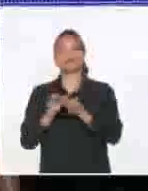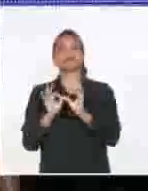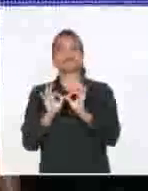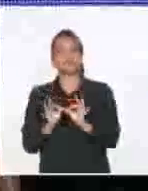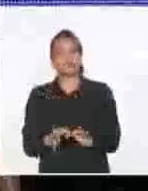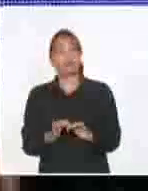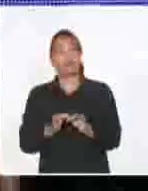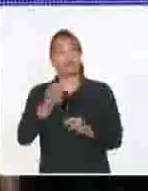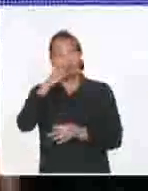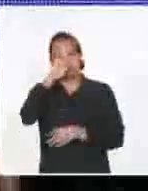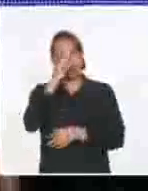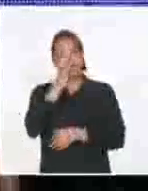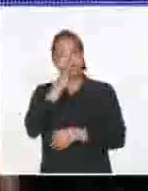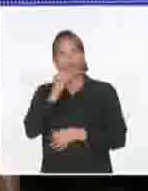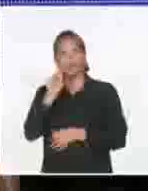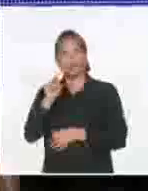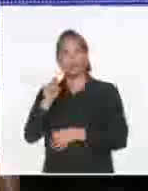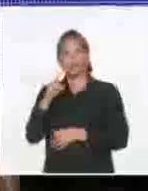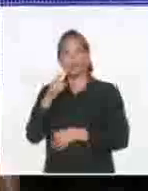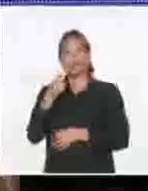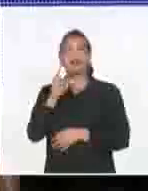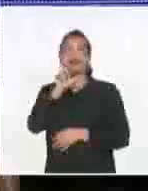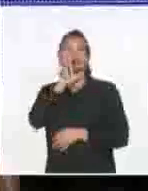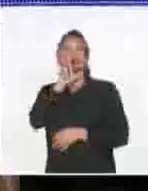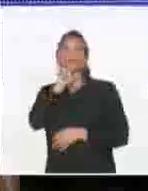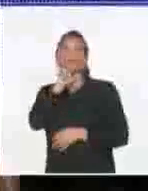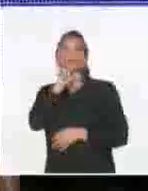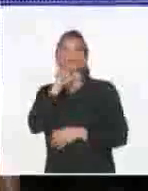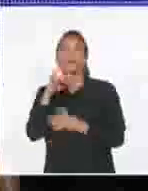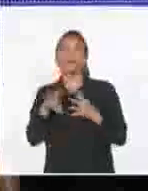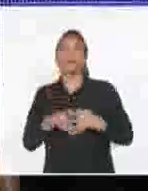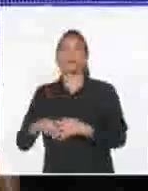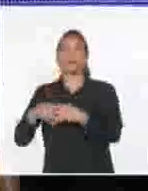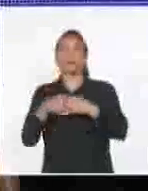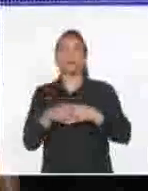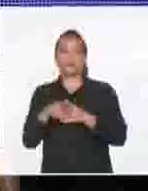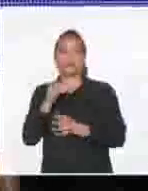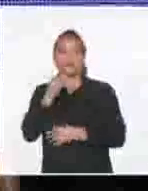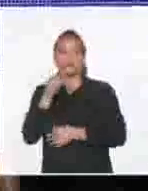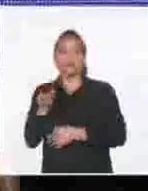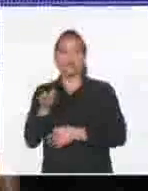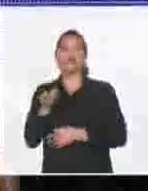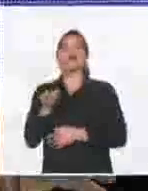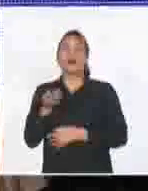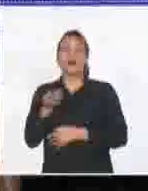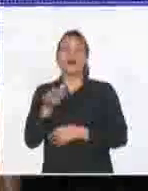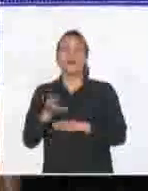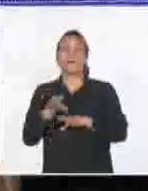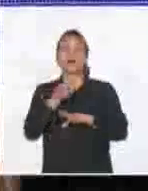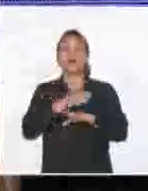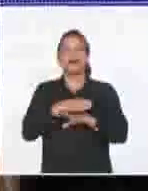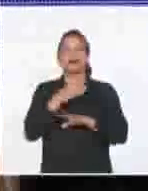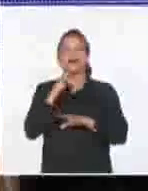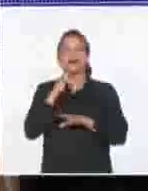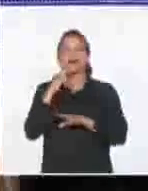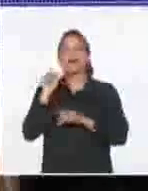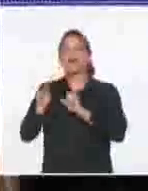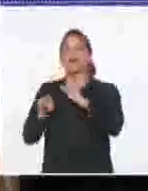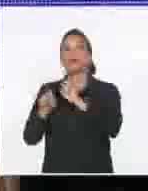Cuba compra apoyo en Estados Unidos, pero tiene que hacerlo a los precios del